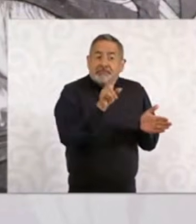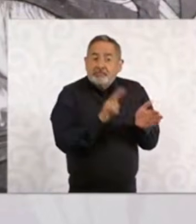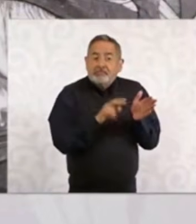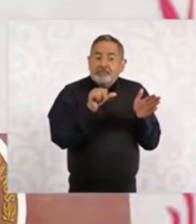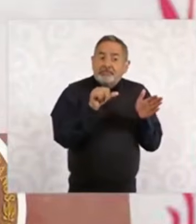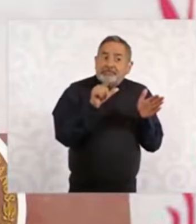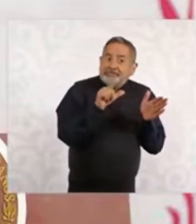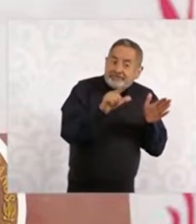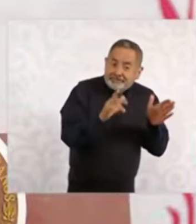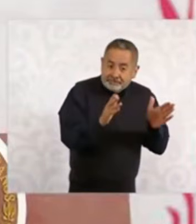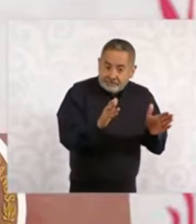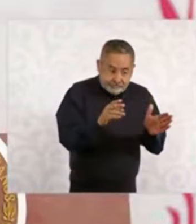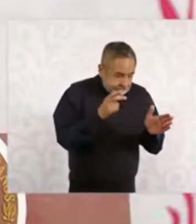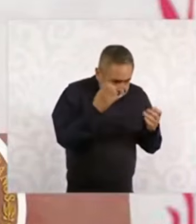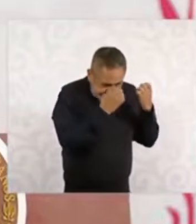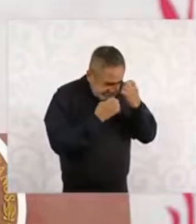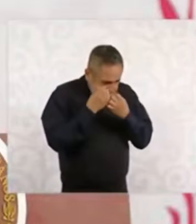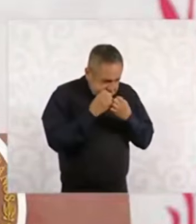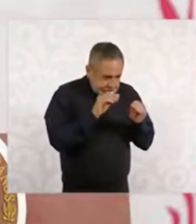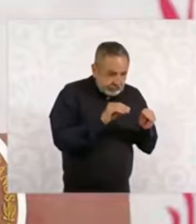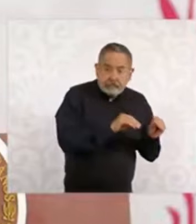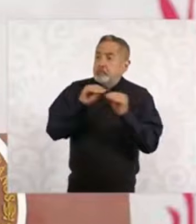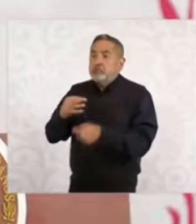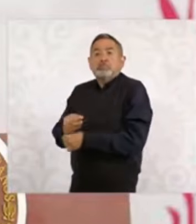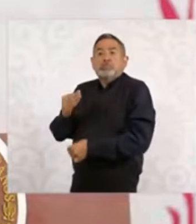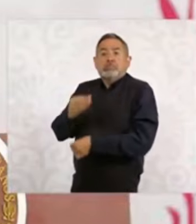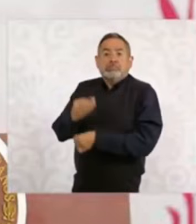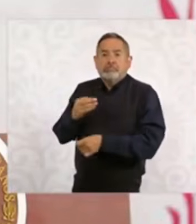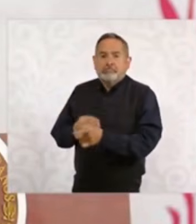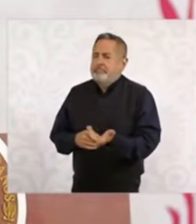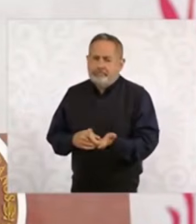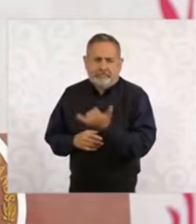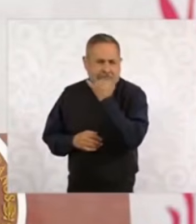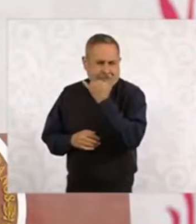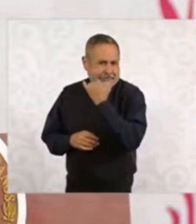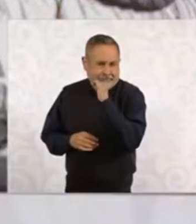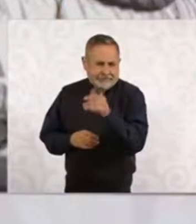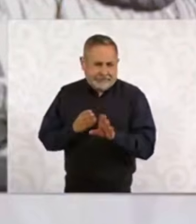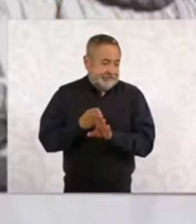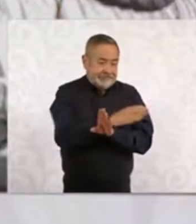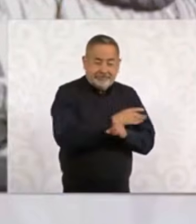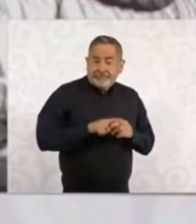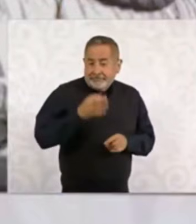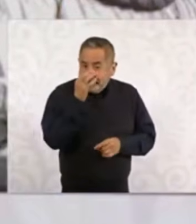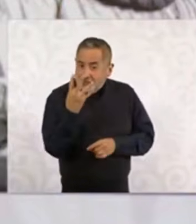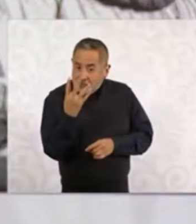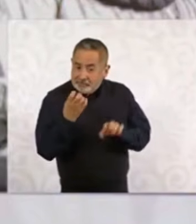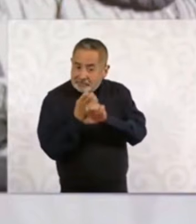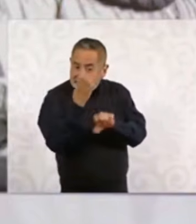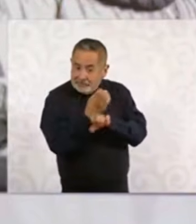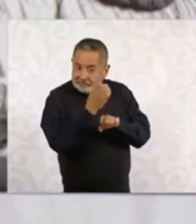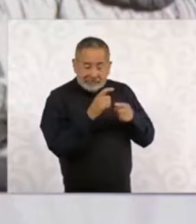nada por las desapariciones forzadas del pueblo de México, siendo que un informe del 2009